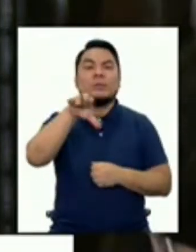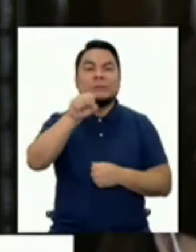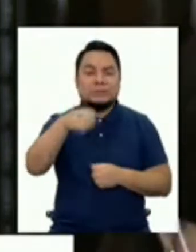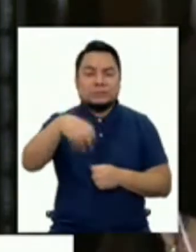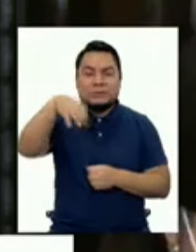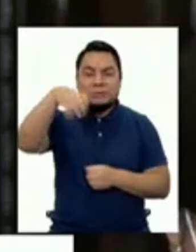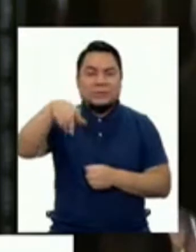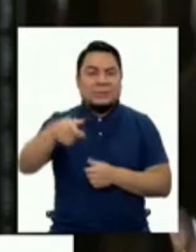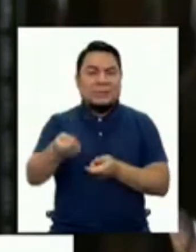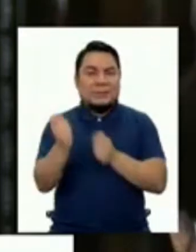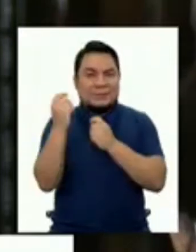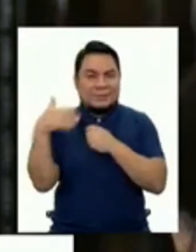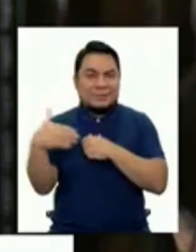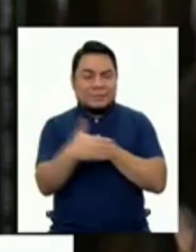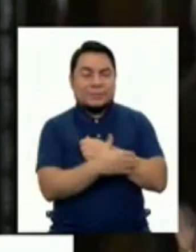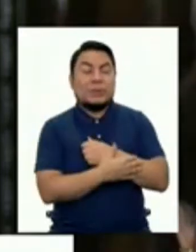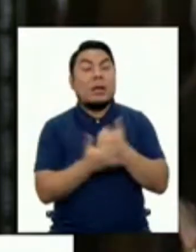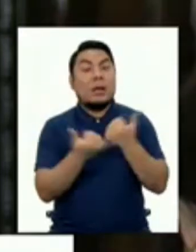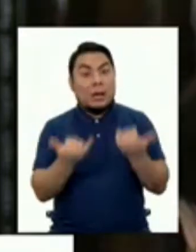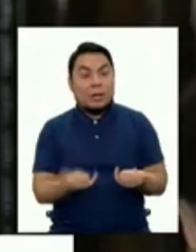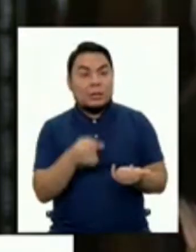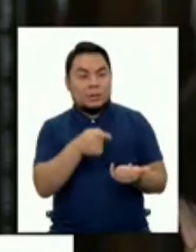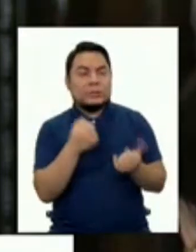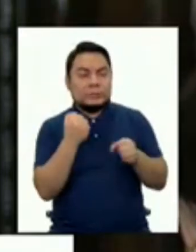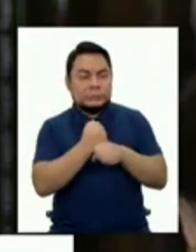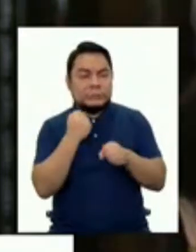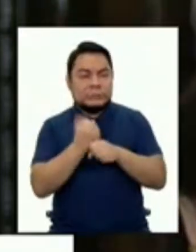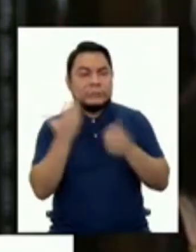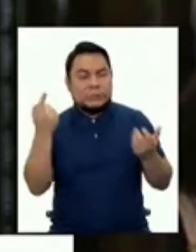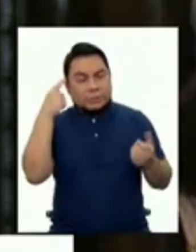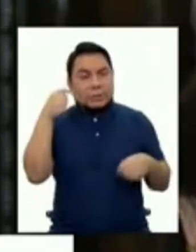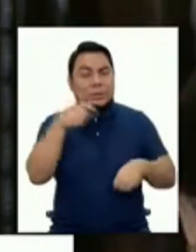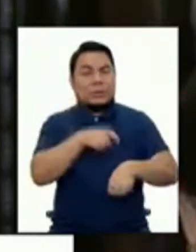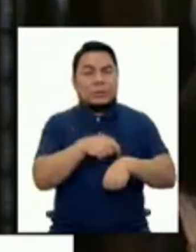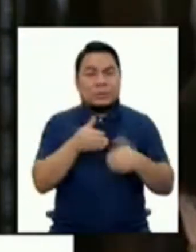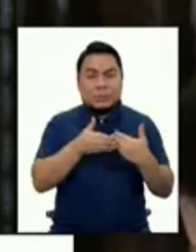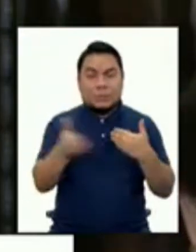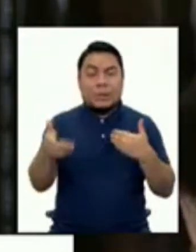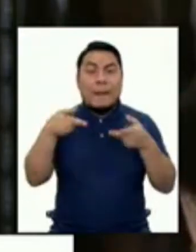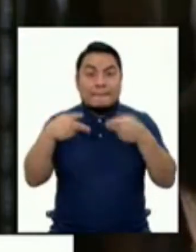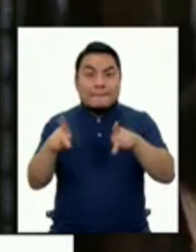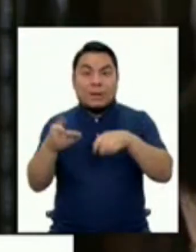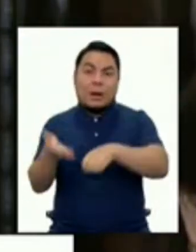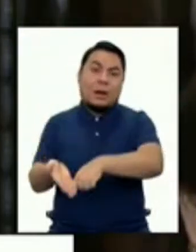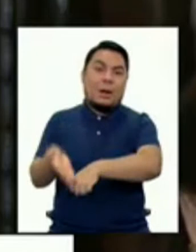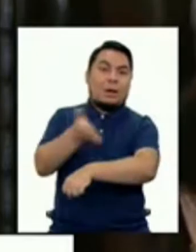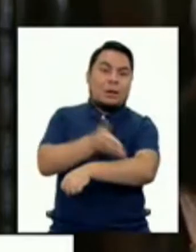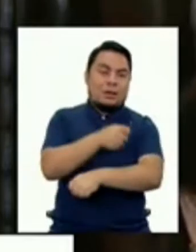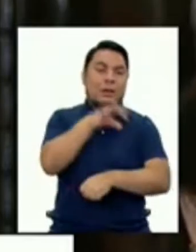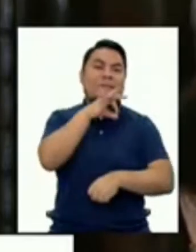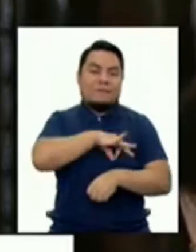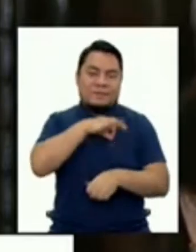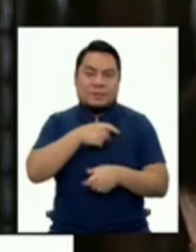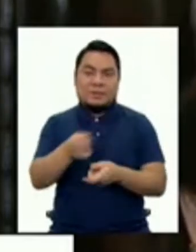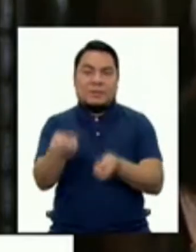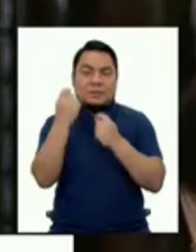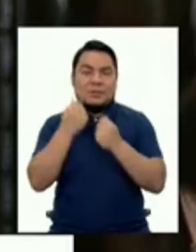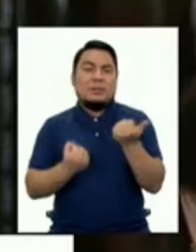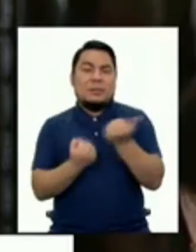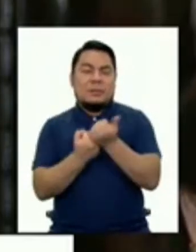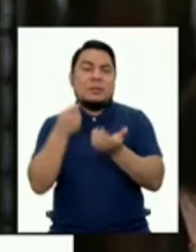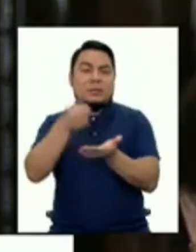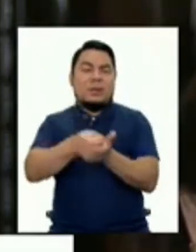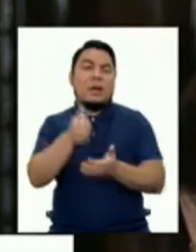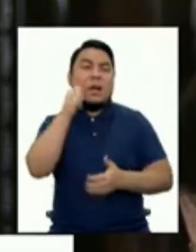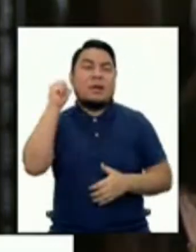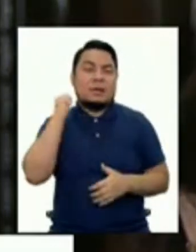está en este momento trabajando en el sector, presidente, es justamente la ampliación de este permiso para que puedan verse beneficiados de esta cuota que el día de